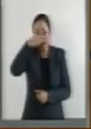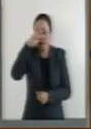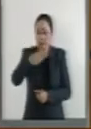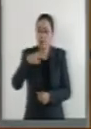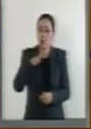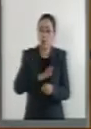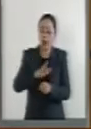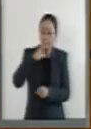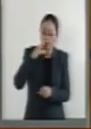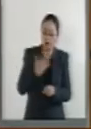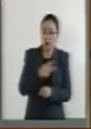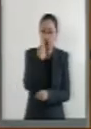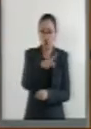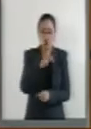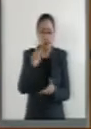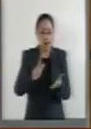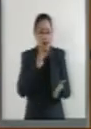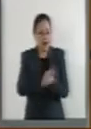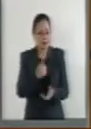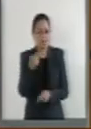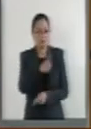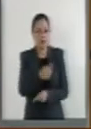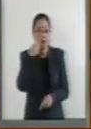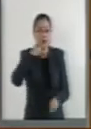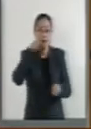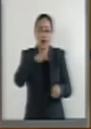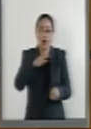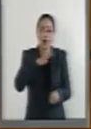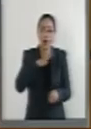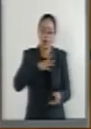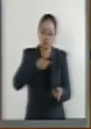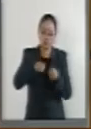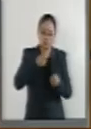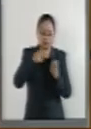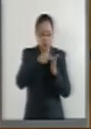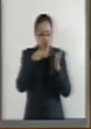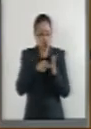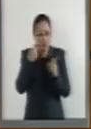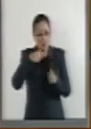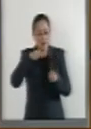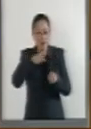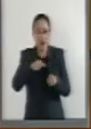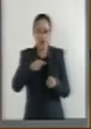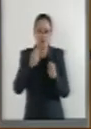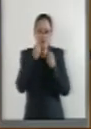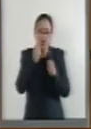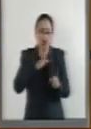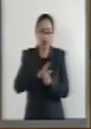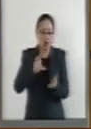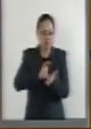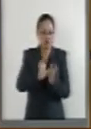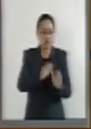obligación legal que se tiene respecto de la regulación y la normatividad para cualquier tipo de inversión.